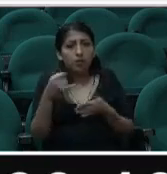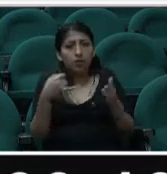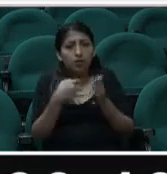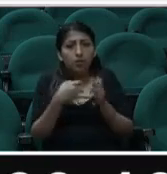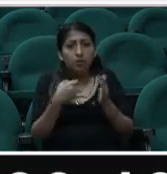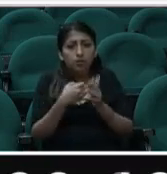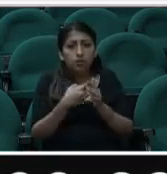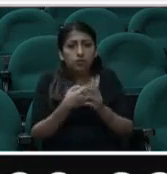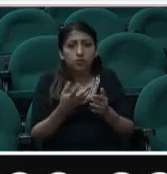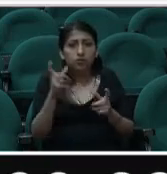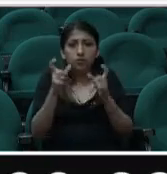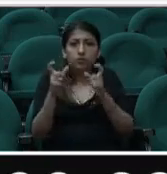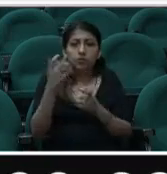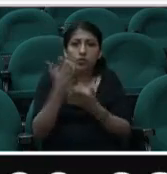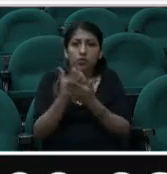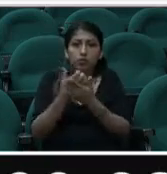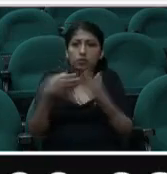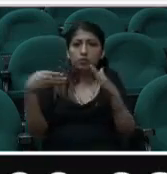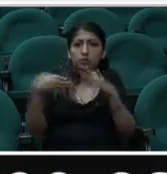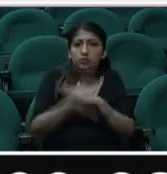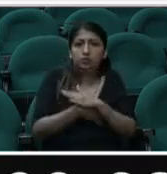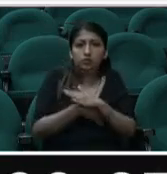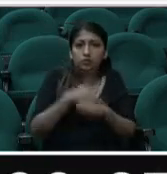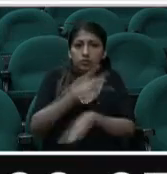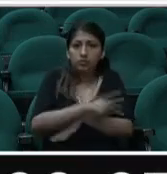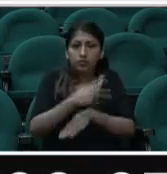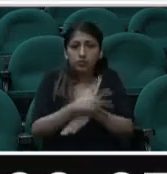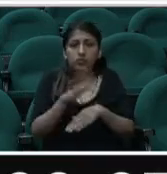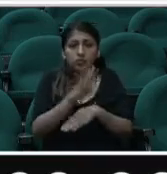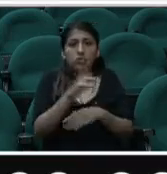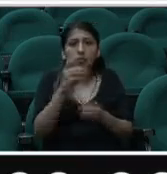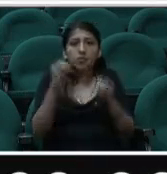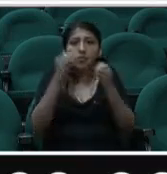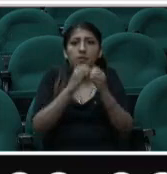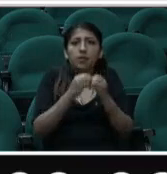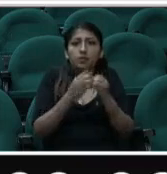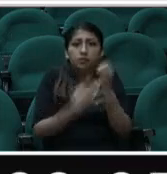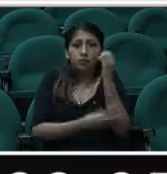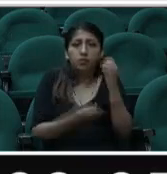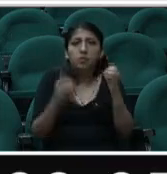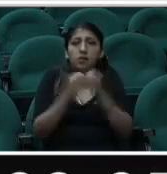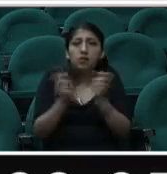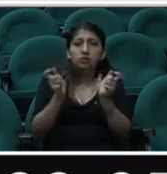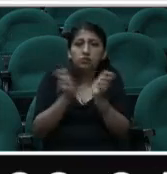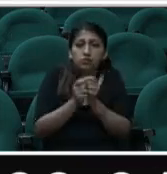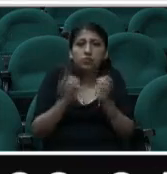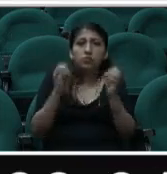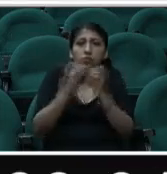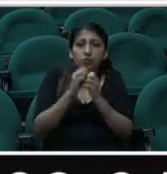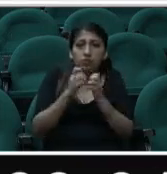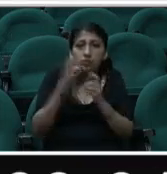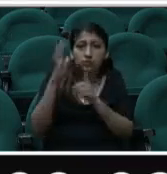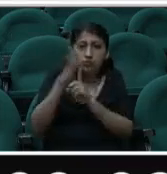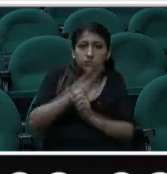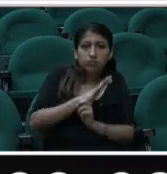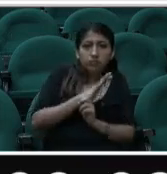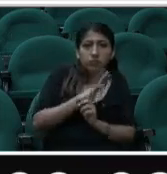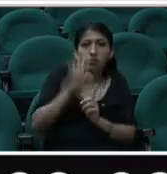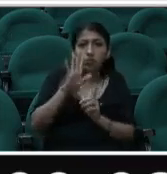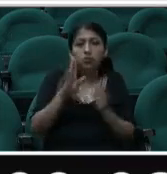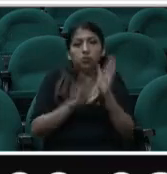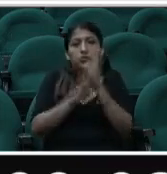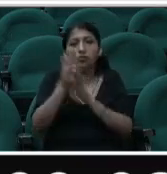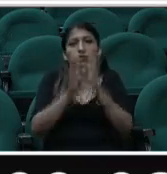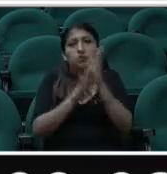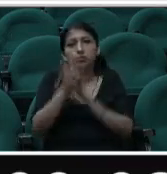que es brutal en contra de la economía de la pasta si se aplica en contra de los más pequeños en contra de los más vulnerables vulnerando el principio de la